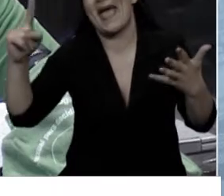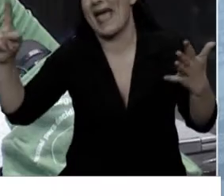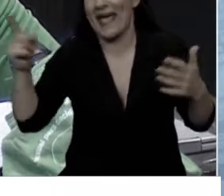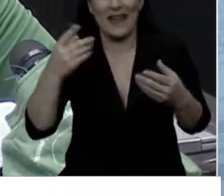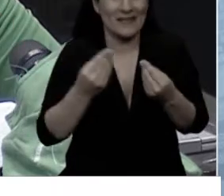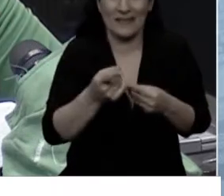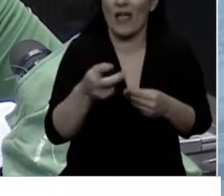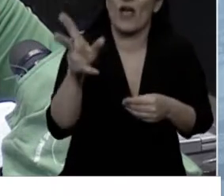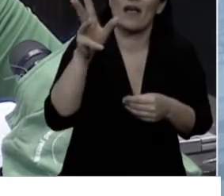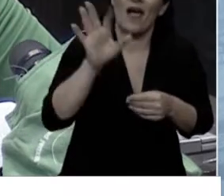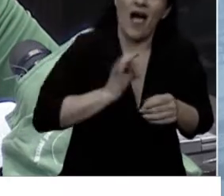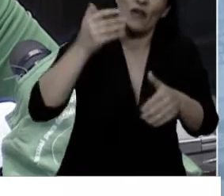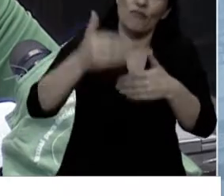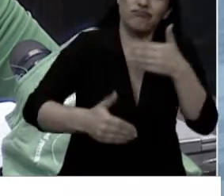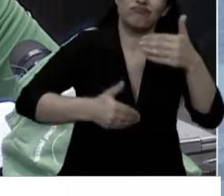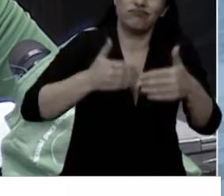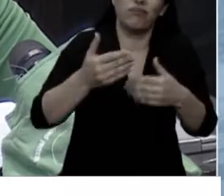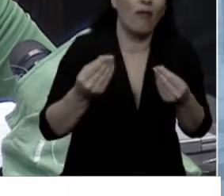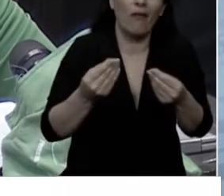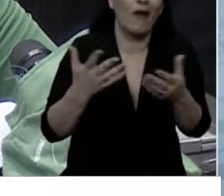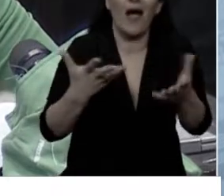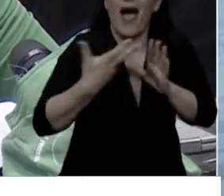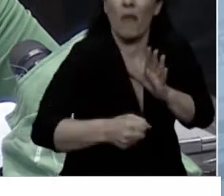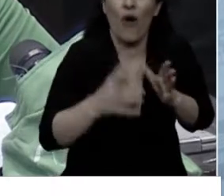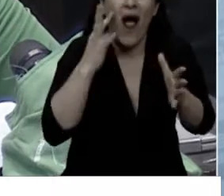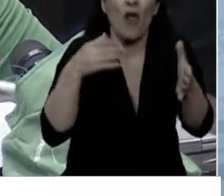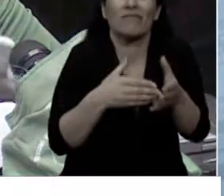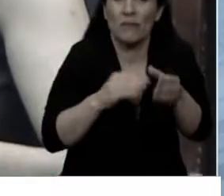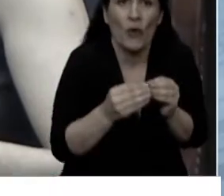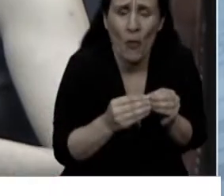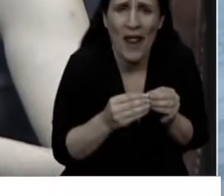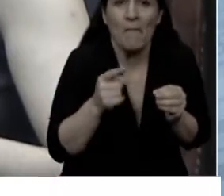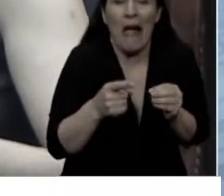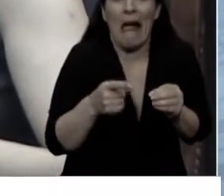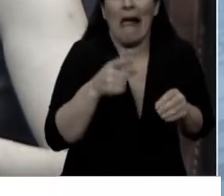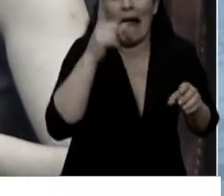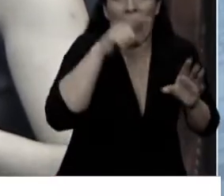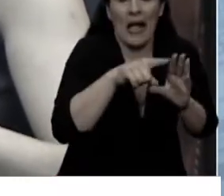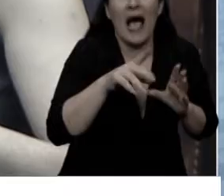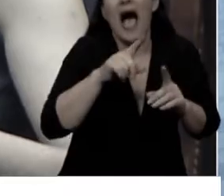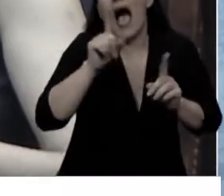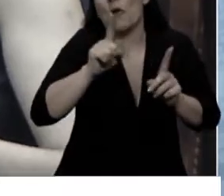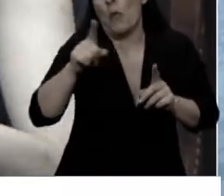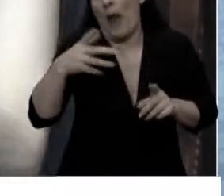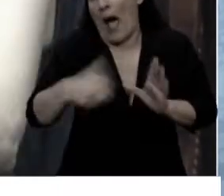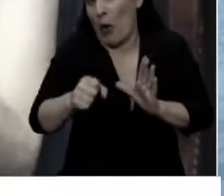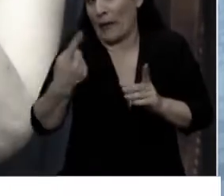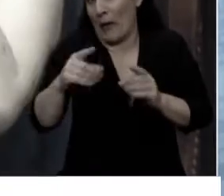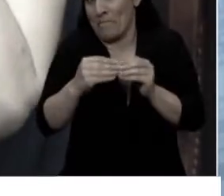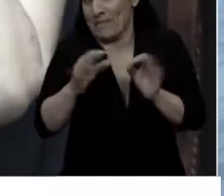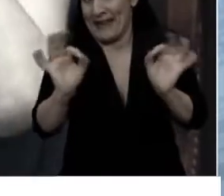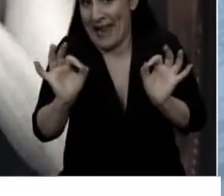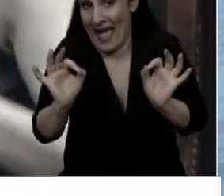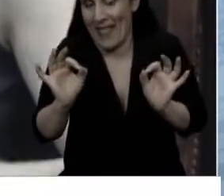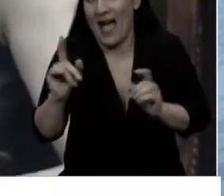son internadas todos los años por complicaciones de aborto. Obviamente muchas más abortan y no tienen complicaciones.